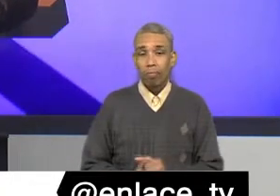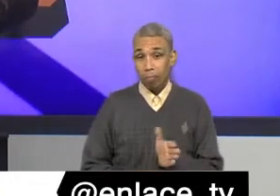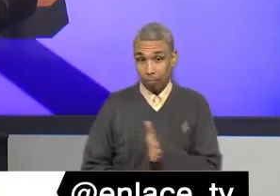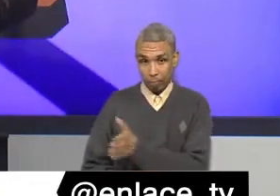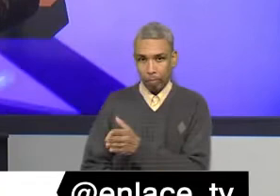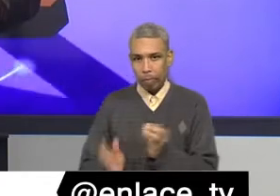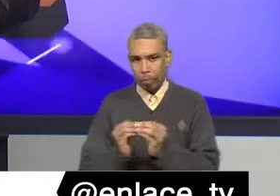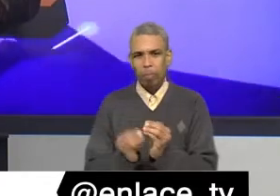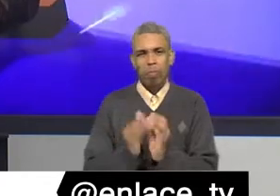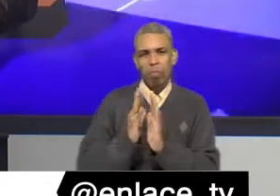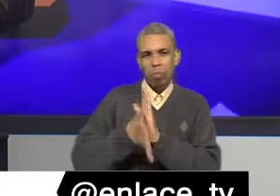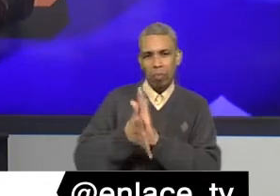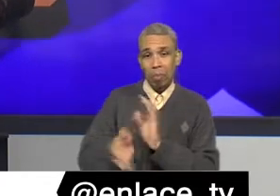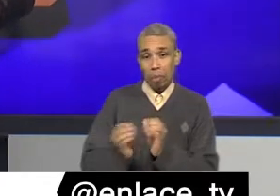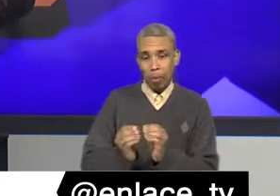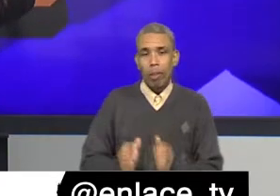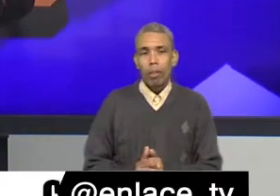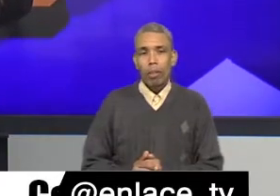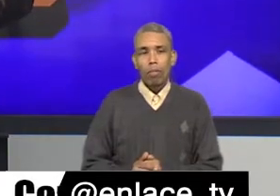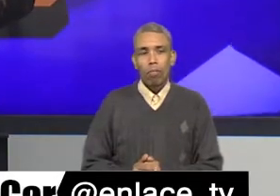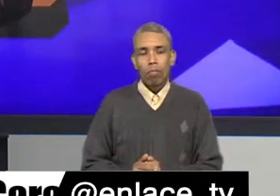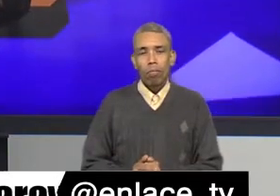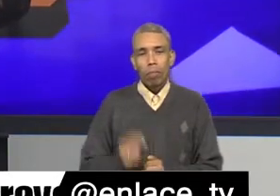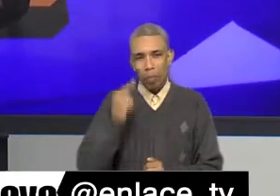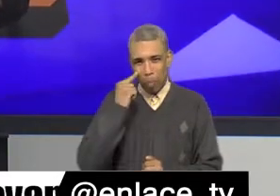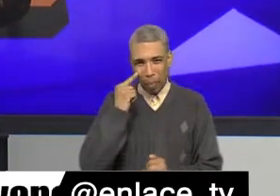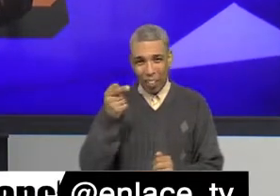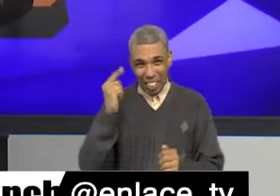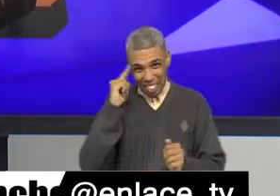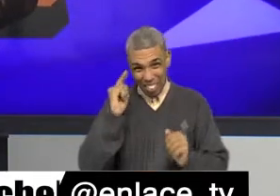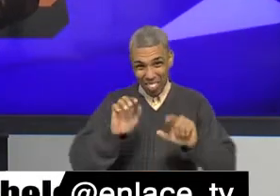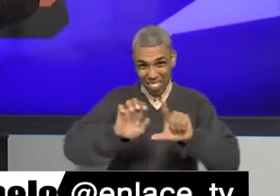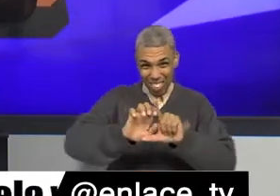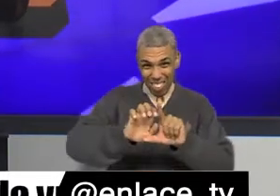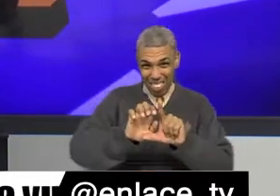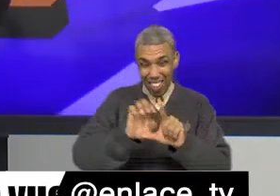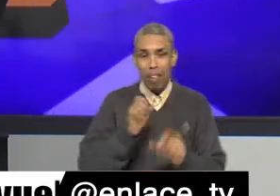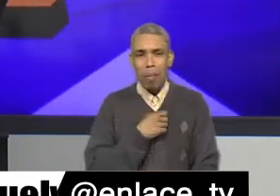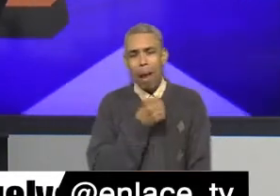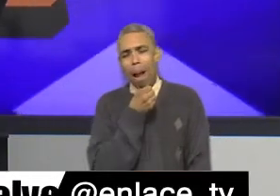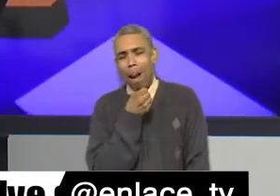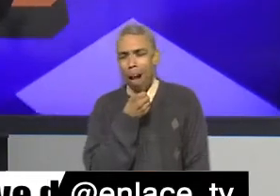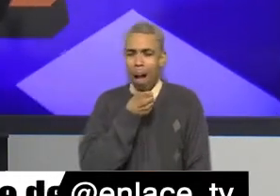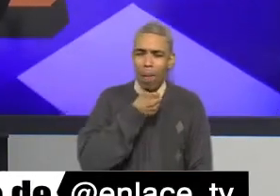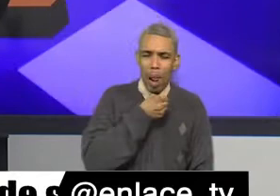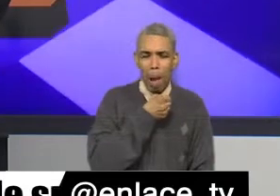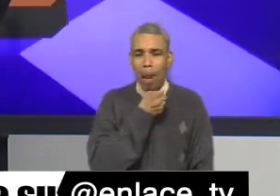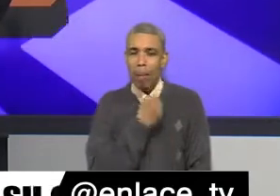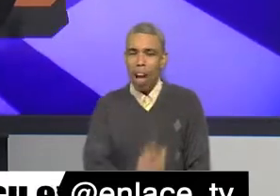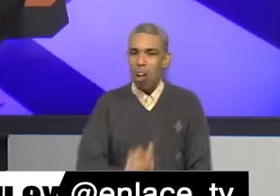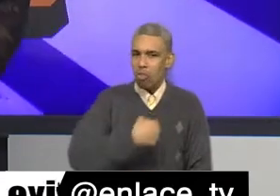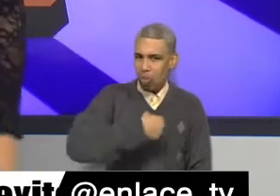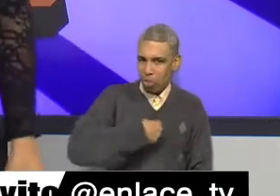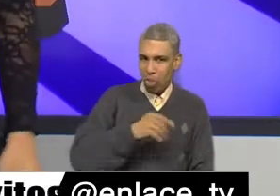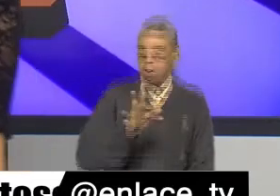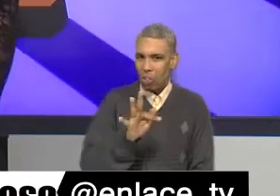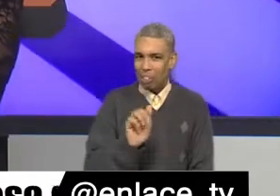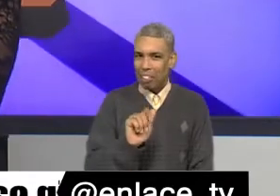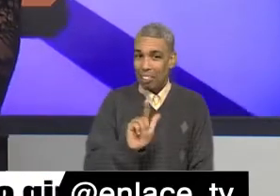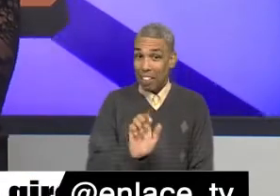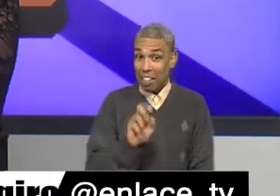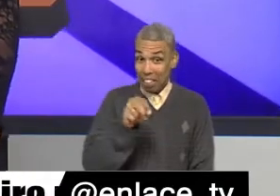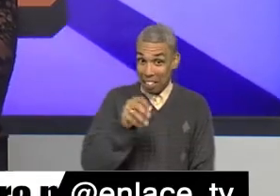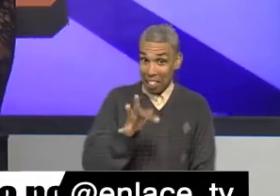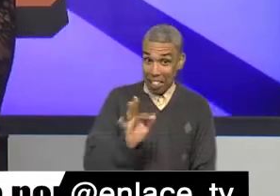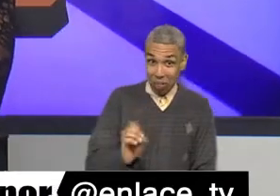más adelante sobre las audiciones que continúan en los diferentes barrios de Barranca Bermeja y que hace el reality show Yo Tengo Talento. Hasta el próximo